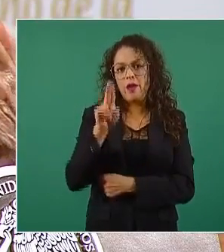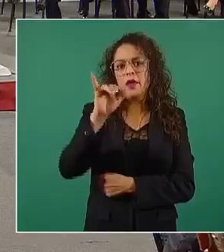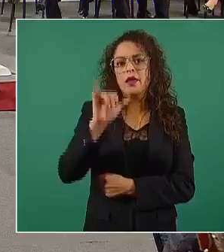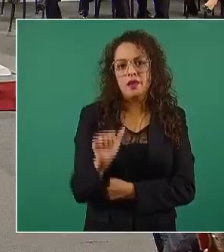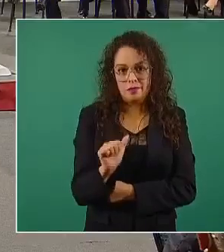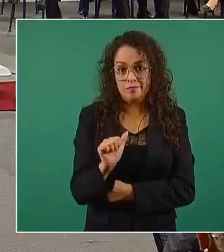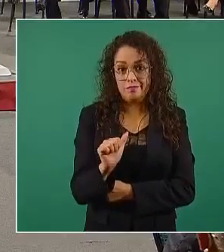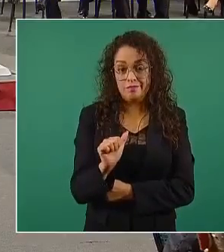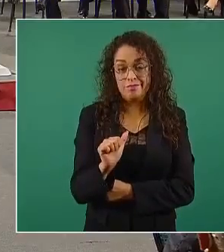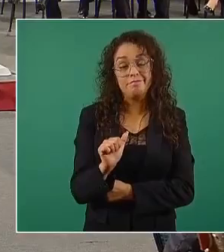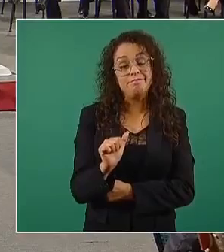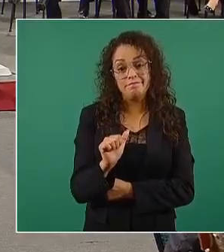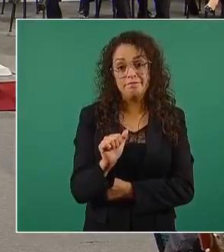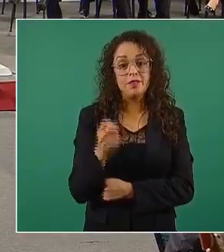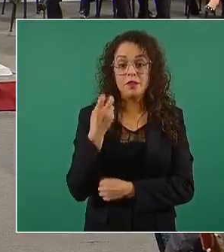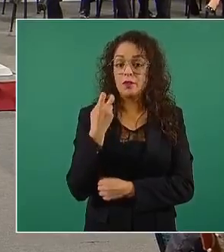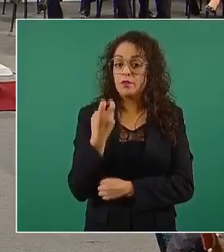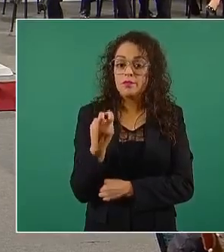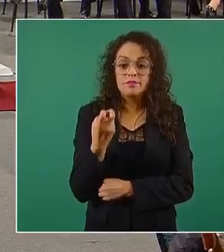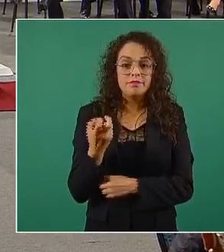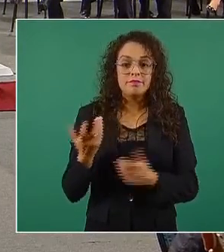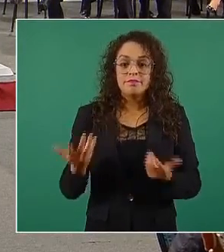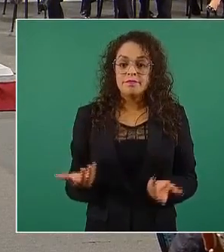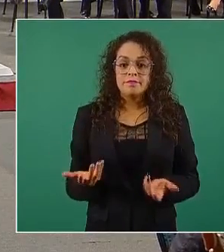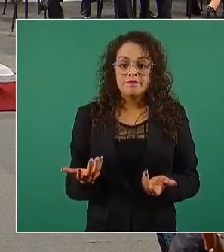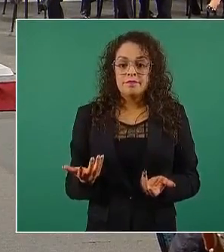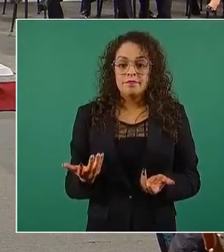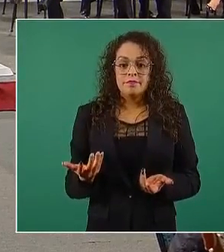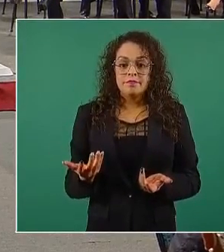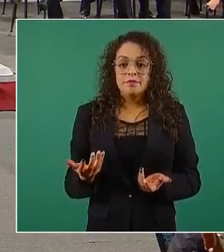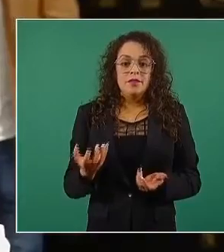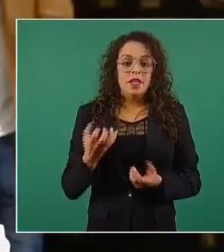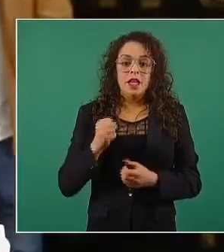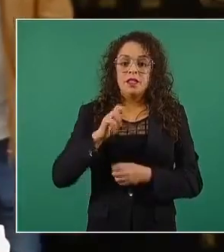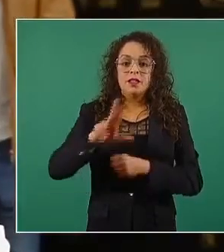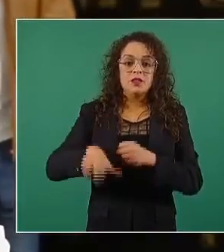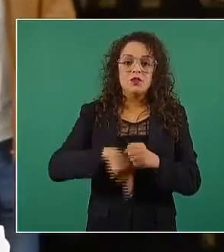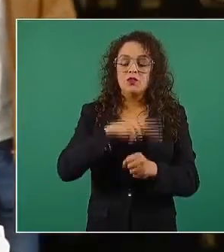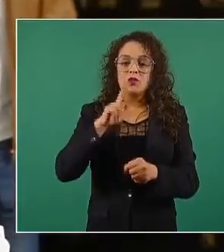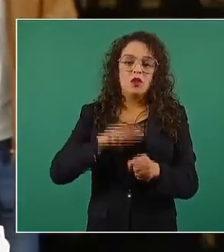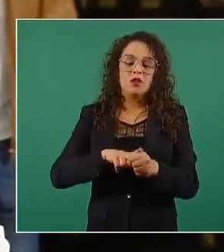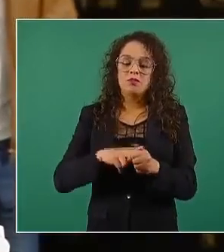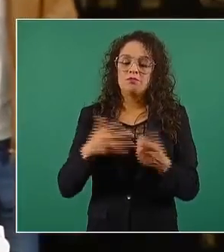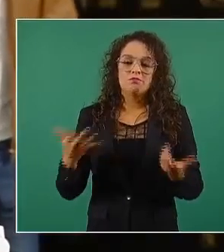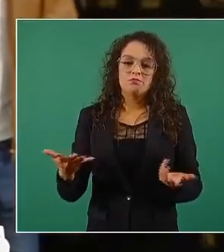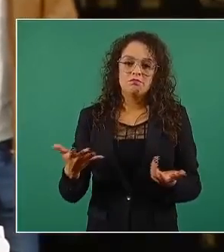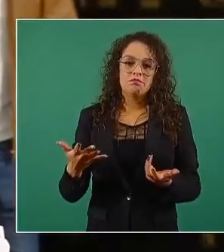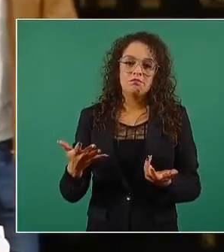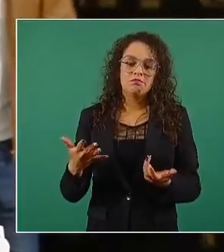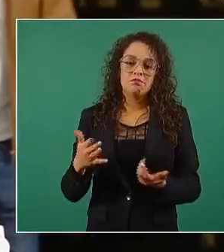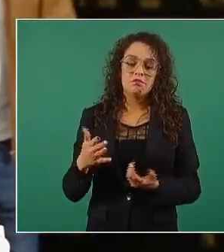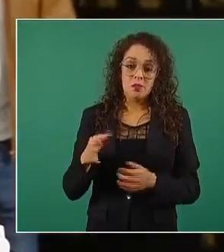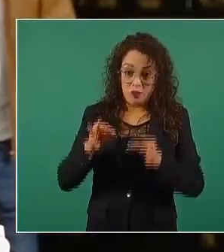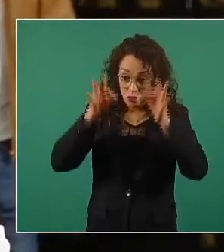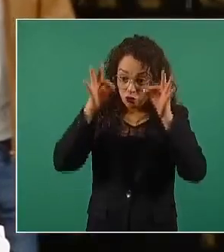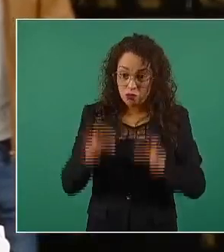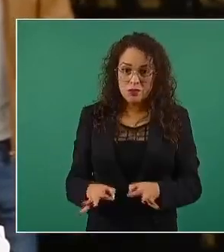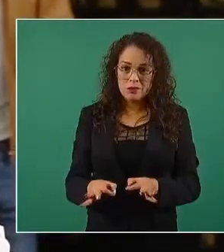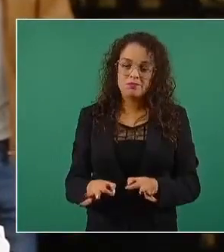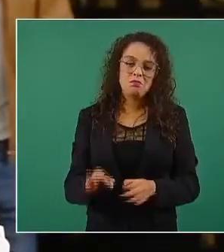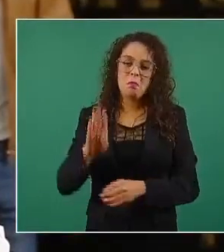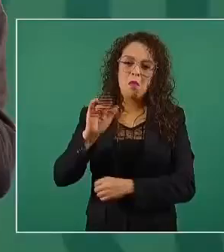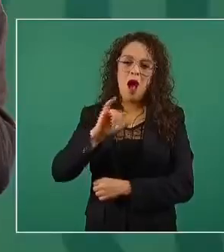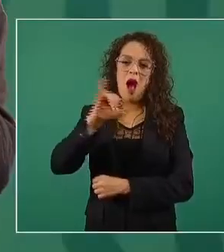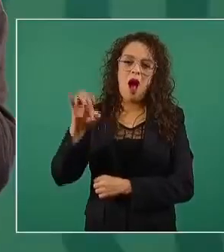resultados sean no los deseados. Siempre han sido los resultados más bajos en educación